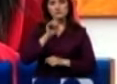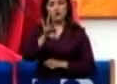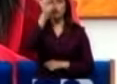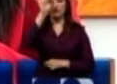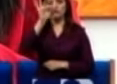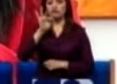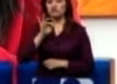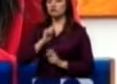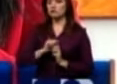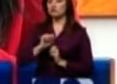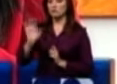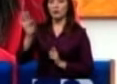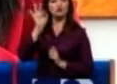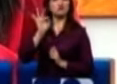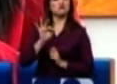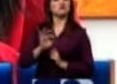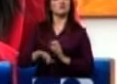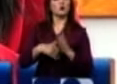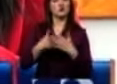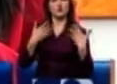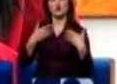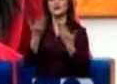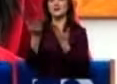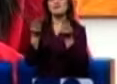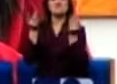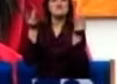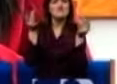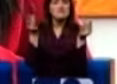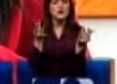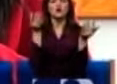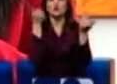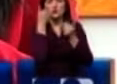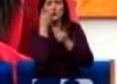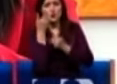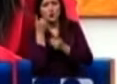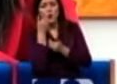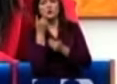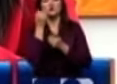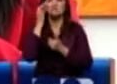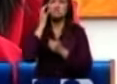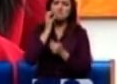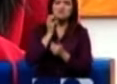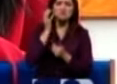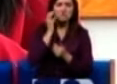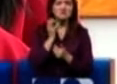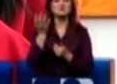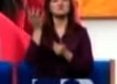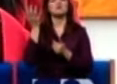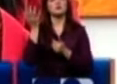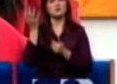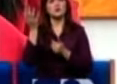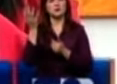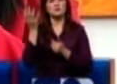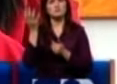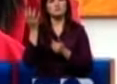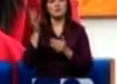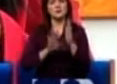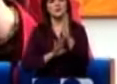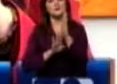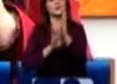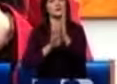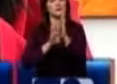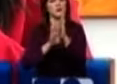cuentan con un estándar alto de servicio, de calidad, de acomodación, de experiencia, de conjunción de